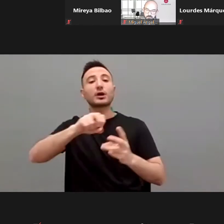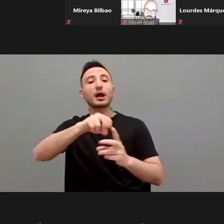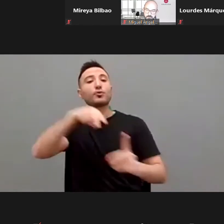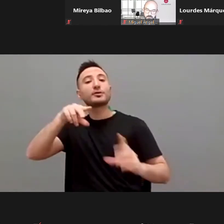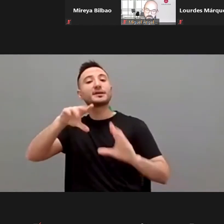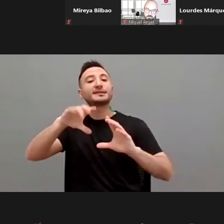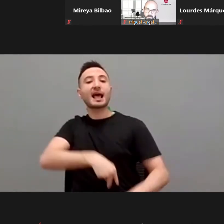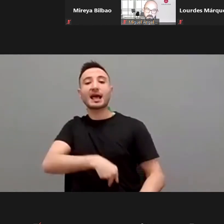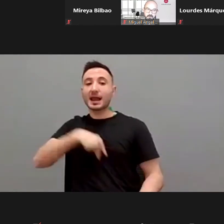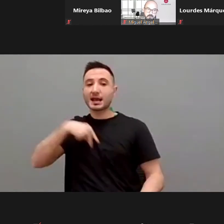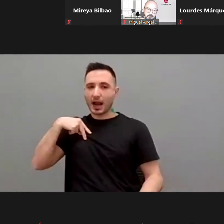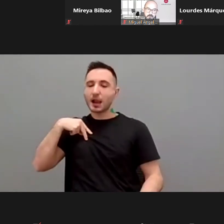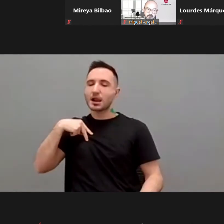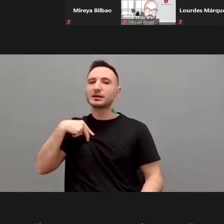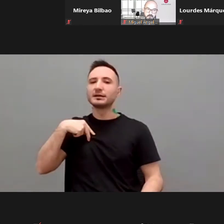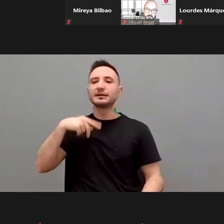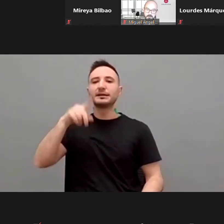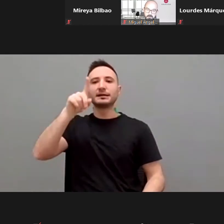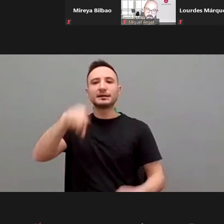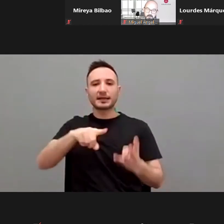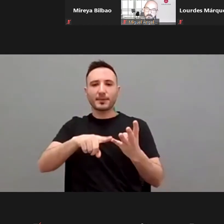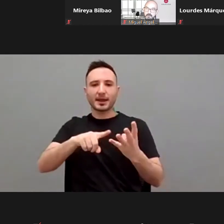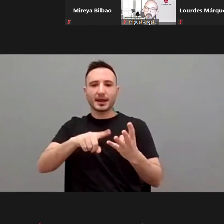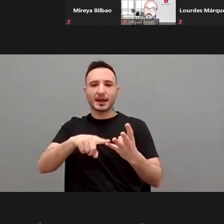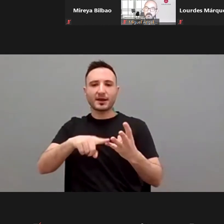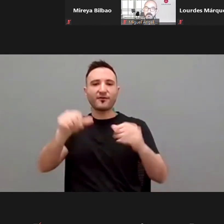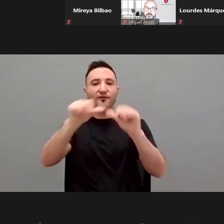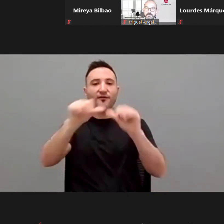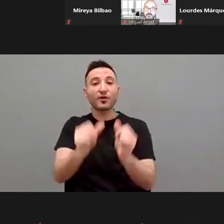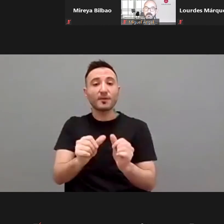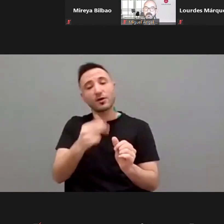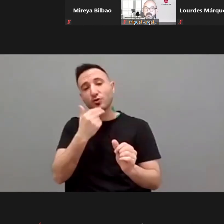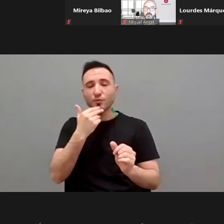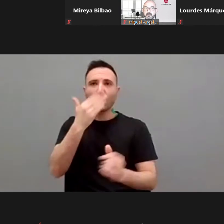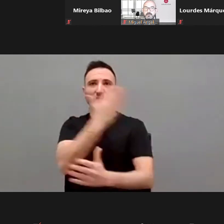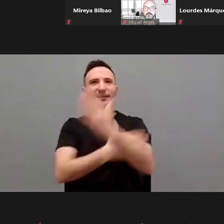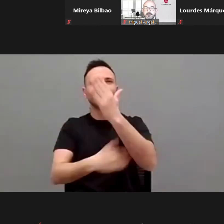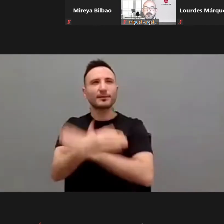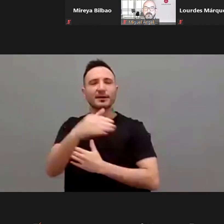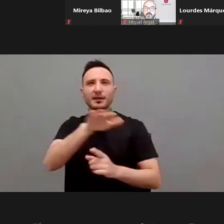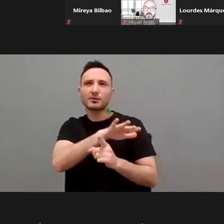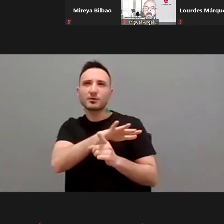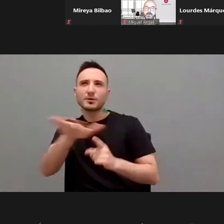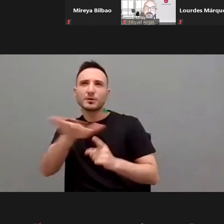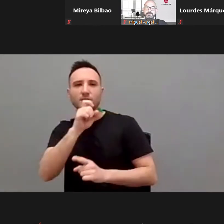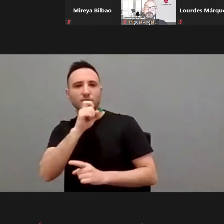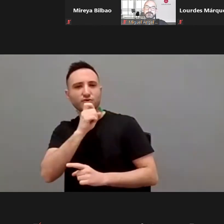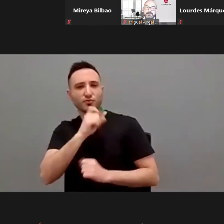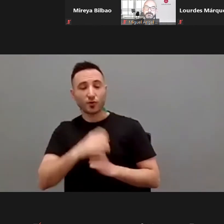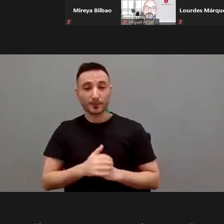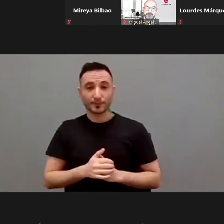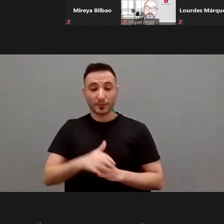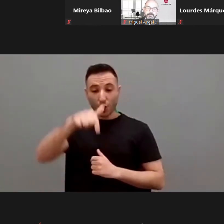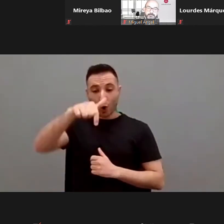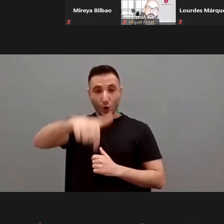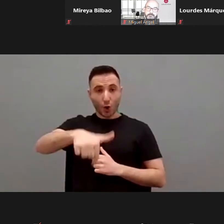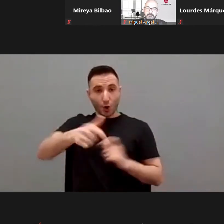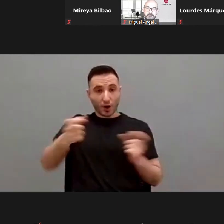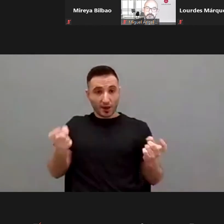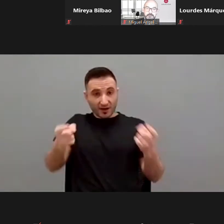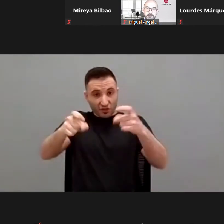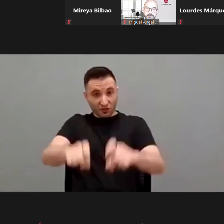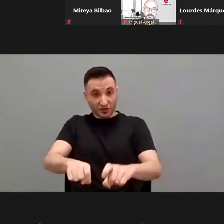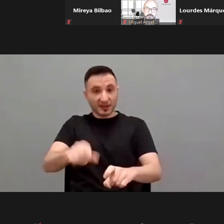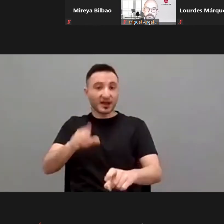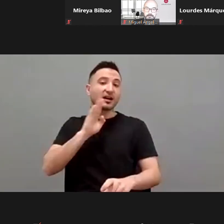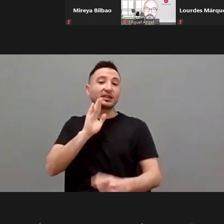global y también desde el enfoque de la discapacidad. El desayuno de hoy, como muy bien decías,